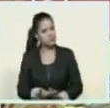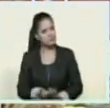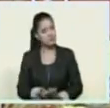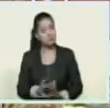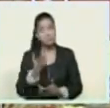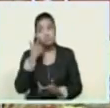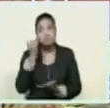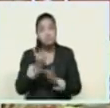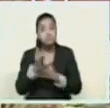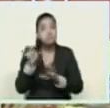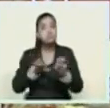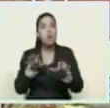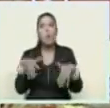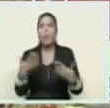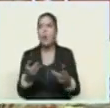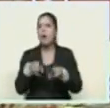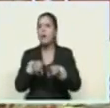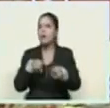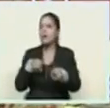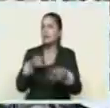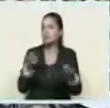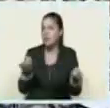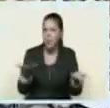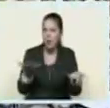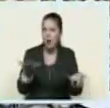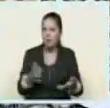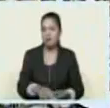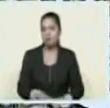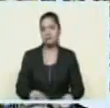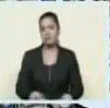habría que ver que el ventajismo se trata